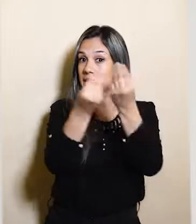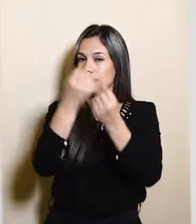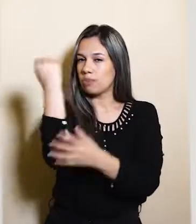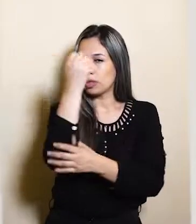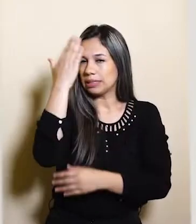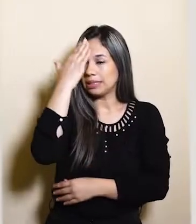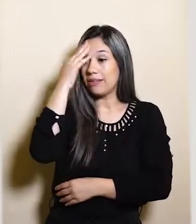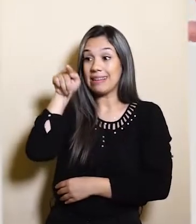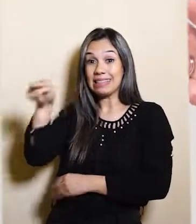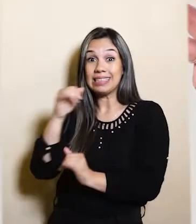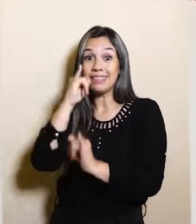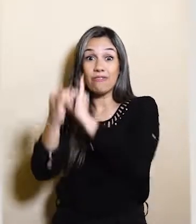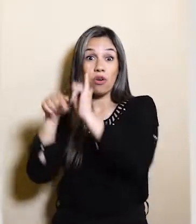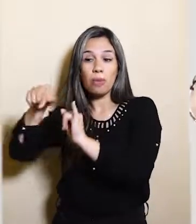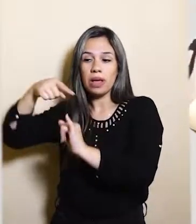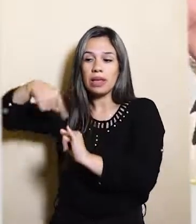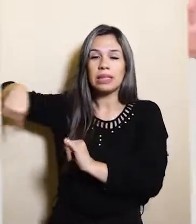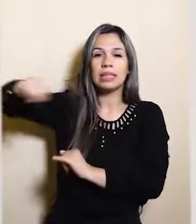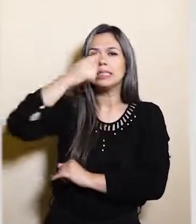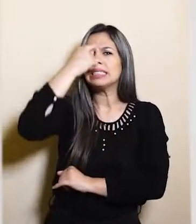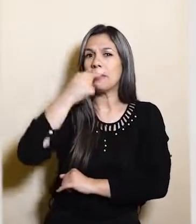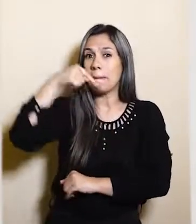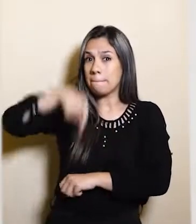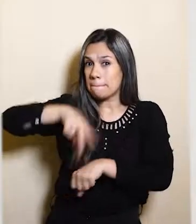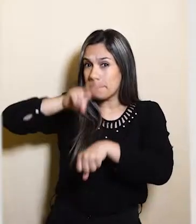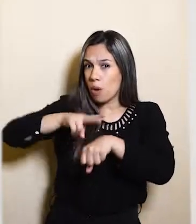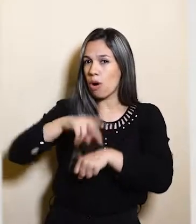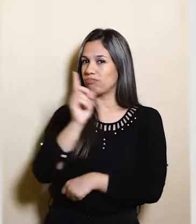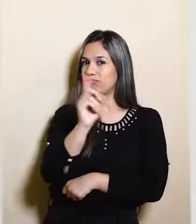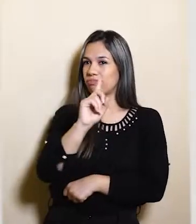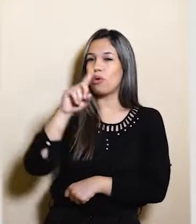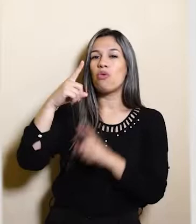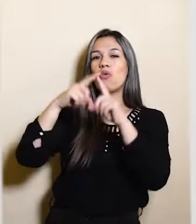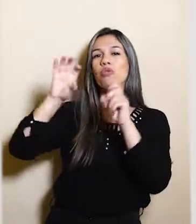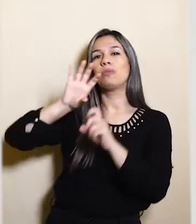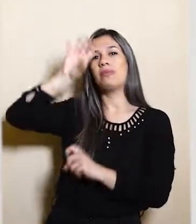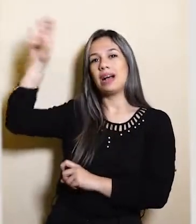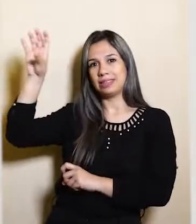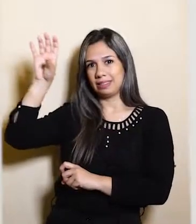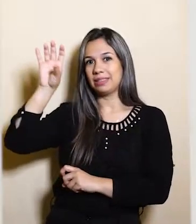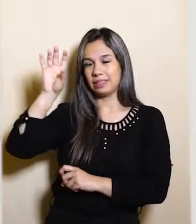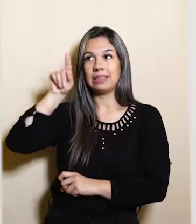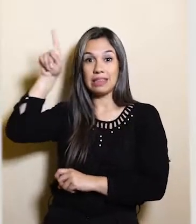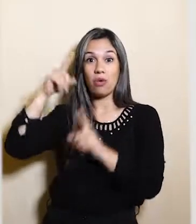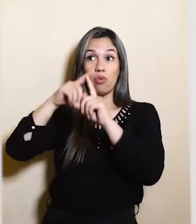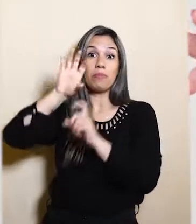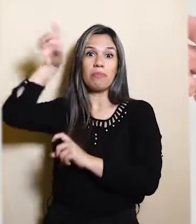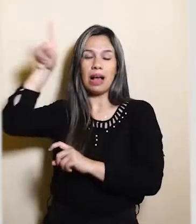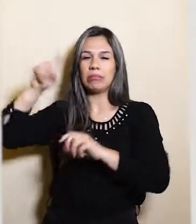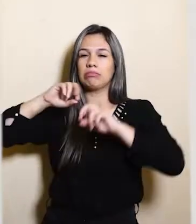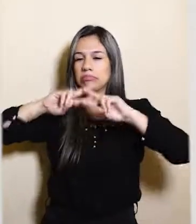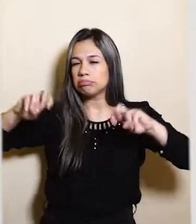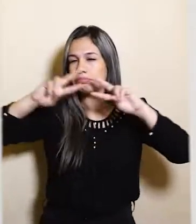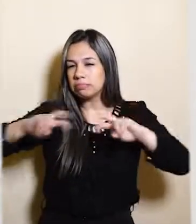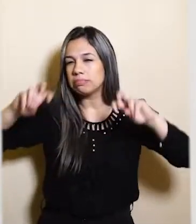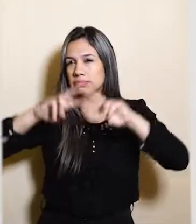que llevaron adelante este informe son todas personas extranjeras, o sea, nadie de aquí, de Amnistía Internacional, hizo el trabajo de campo, lo hicieron personas